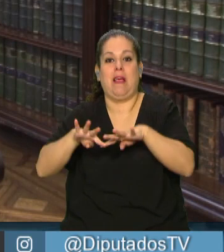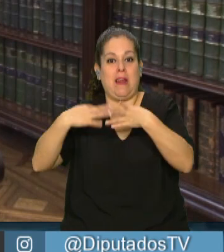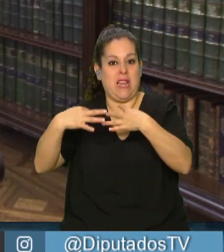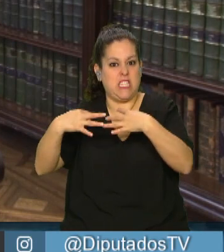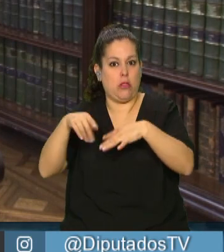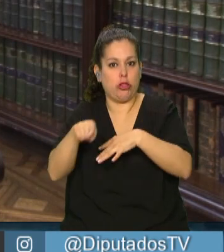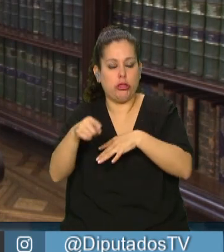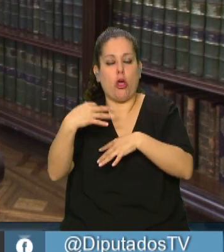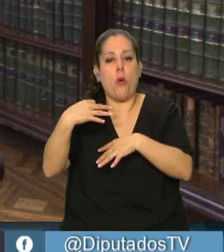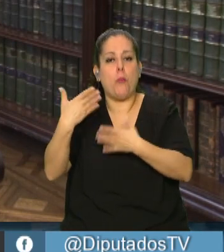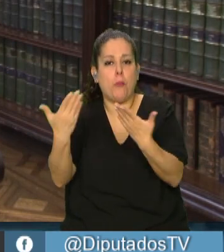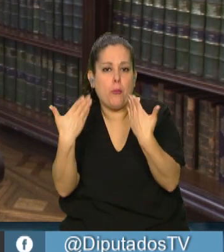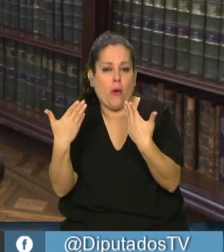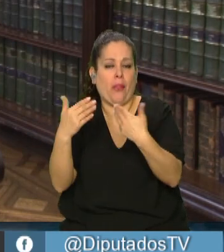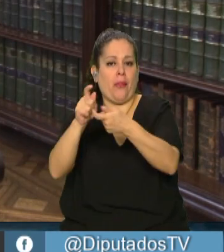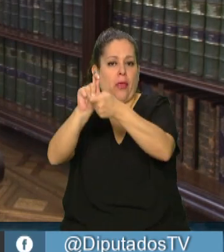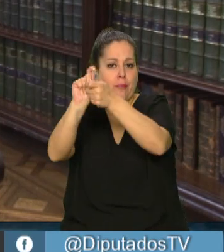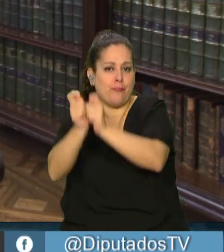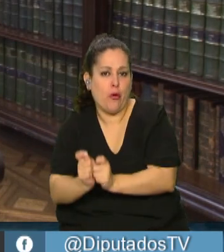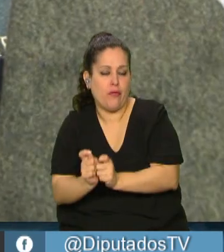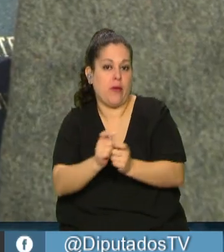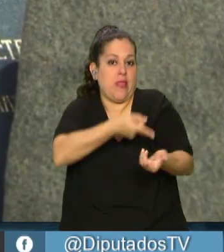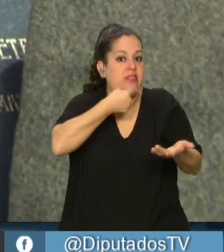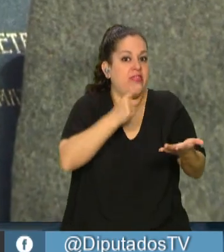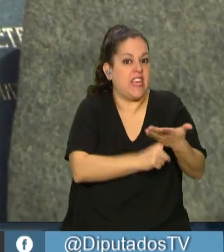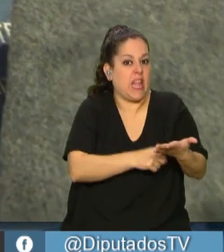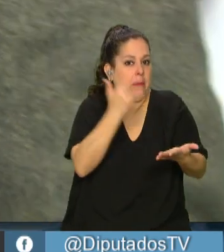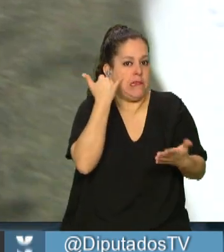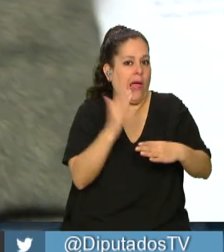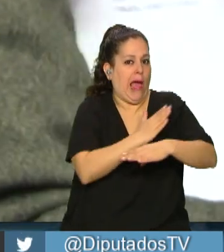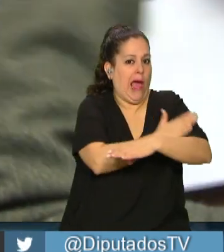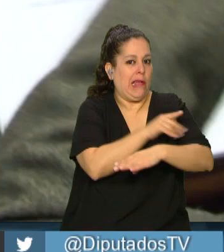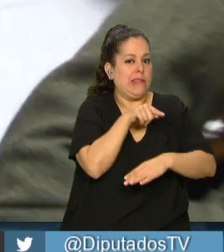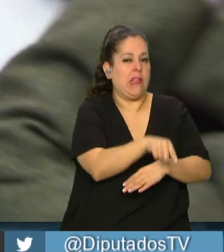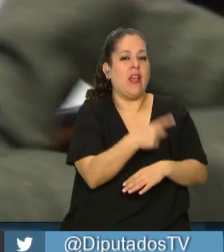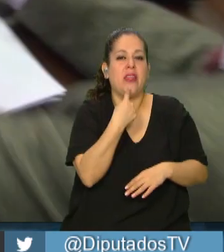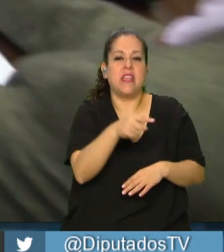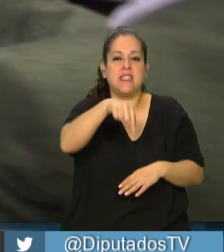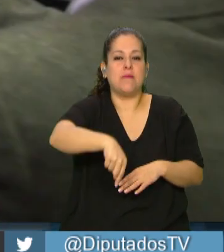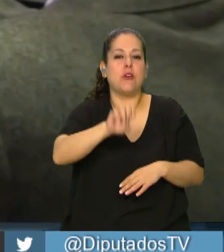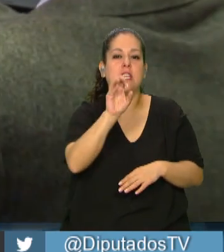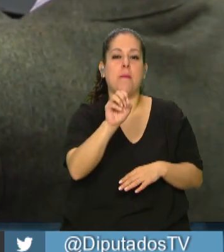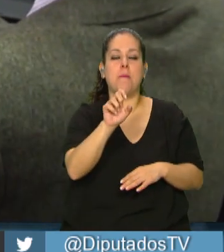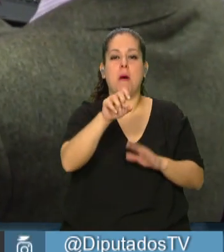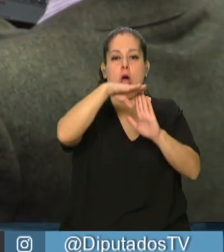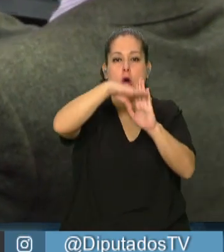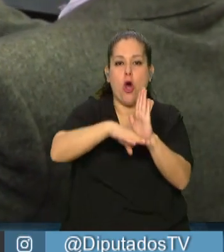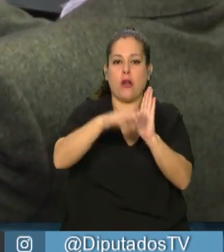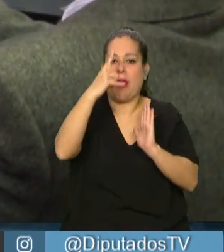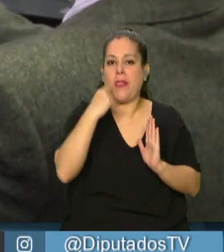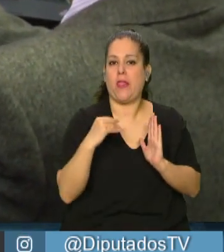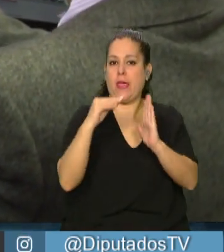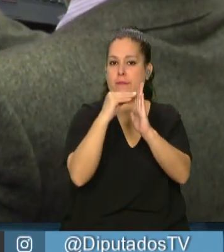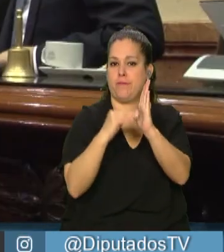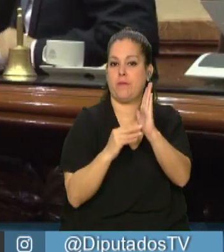de modificar el dictamen que lo que acá llamamos orden del día, que es el dictamen